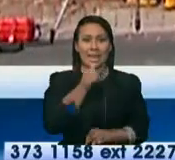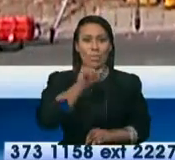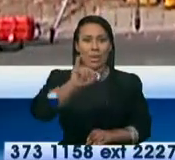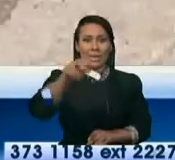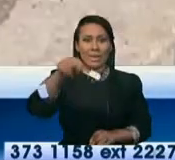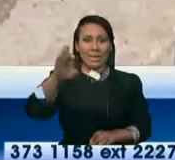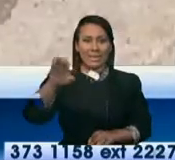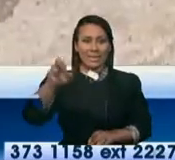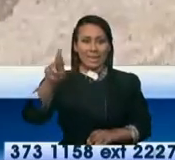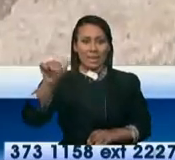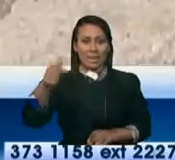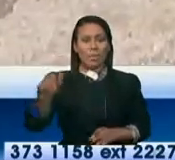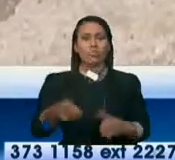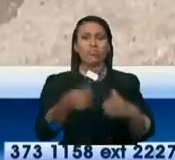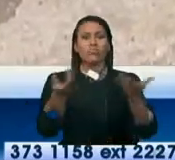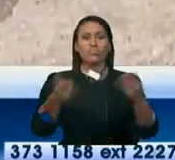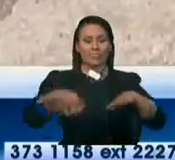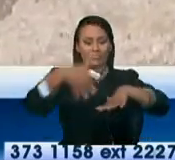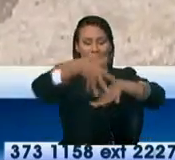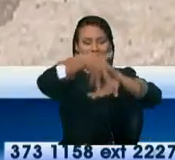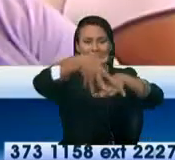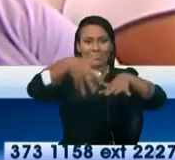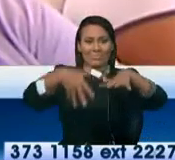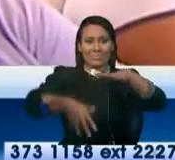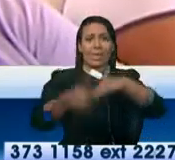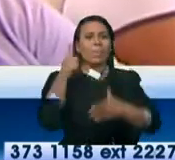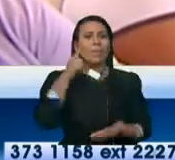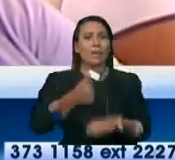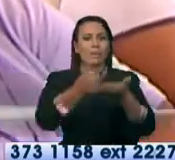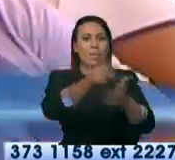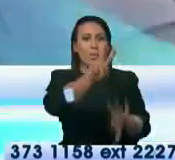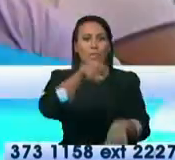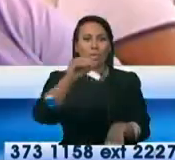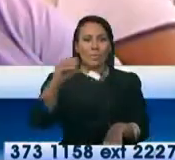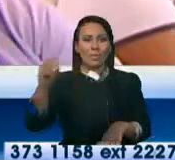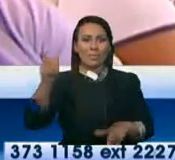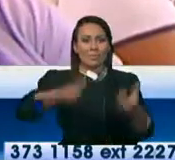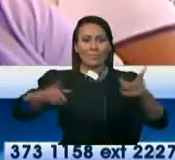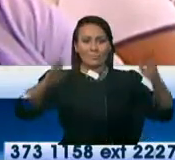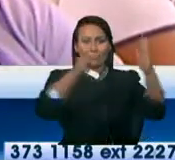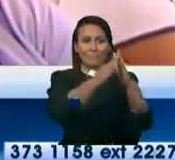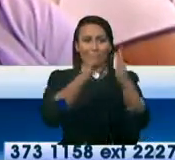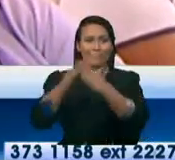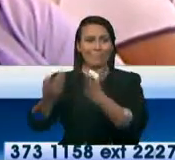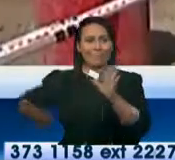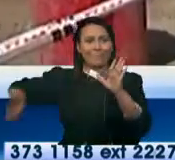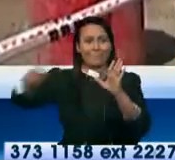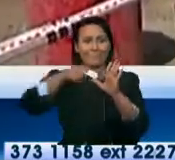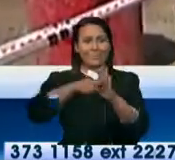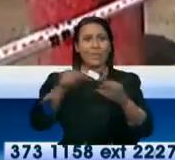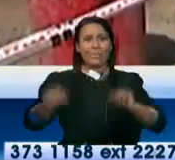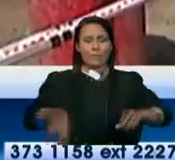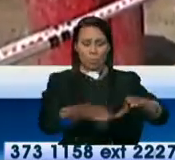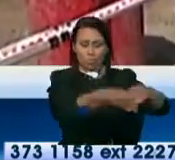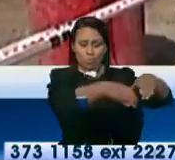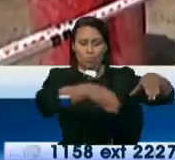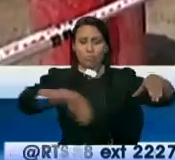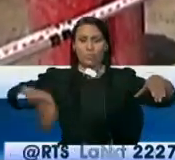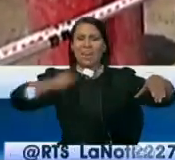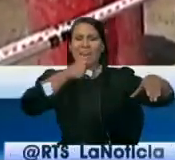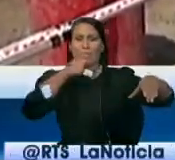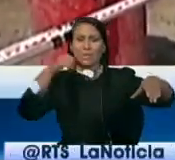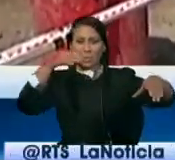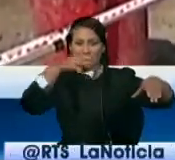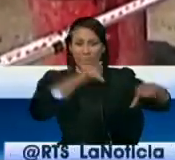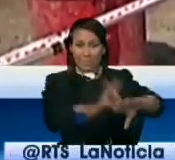sistema de alcantarillado sanitario que beneficiará a 2.000 habitantes del sector con la instalación del sistema de evacuación de